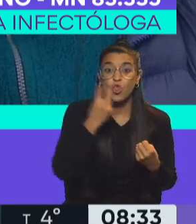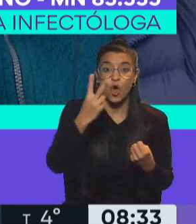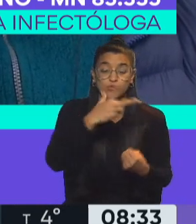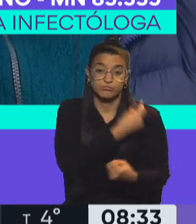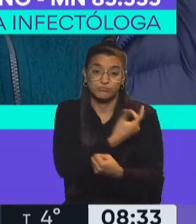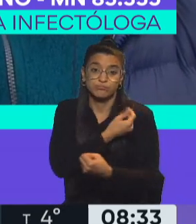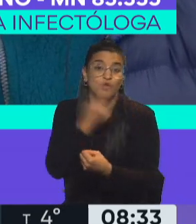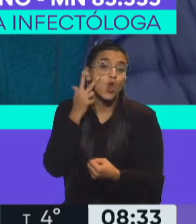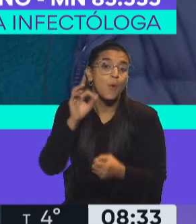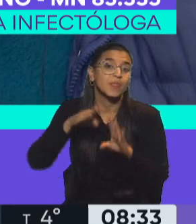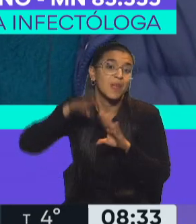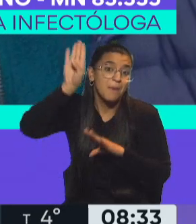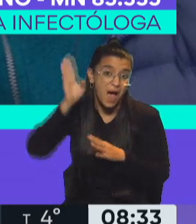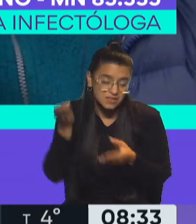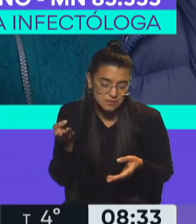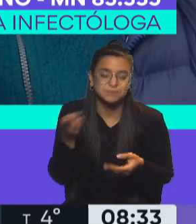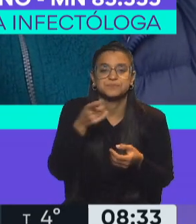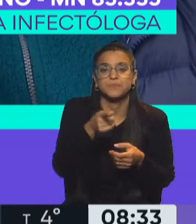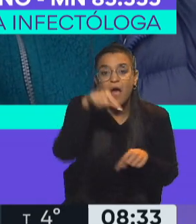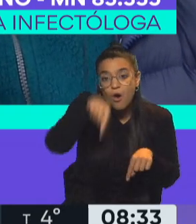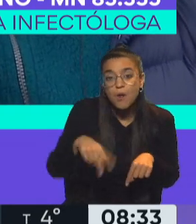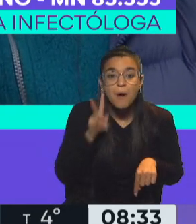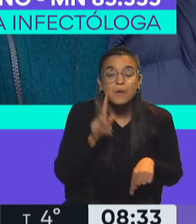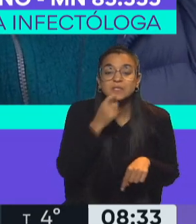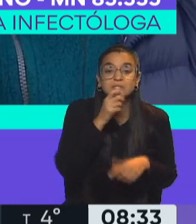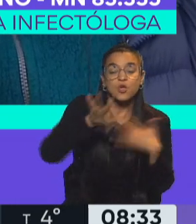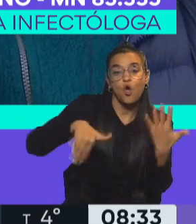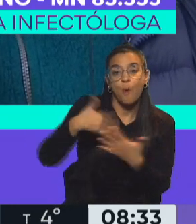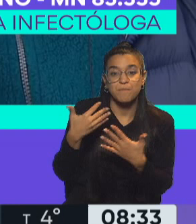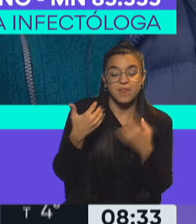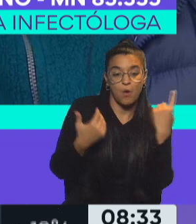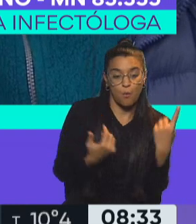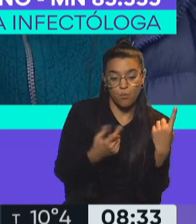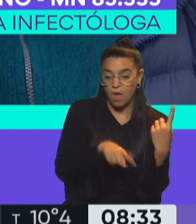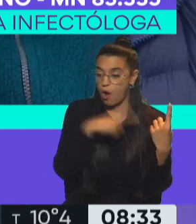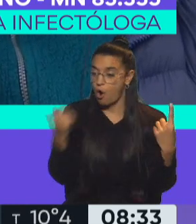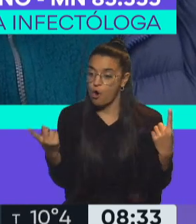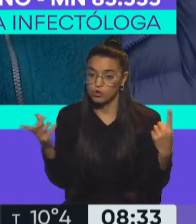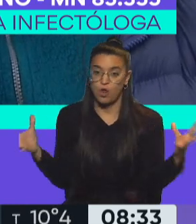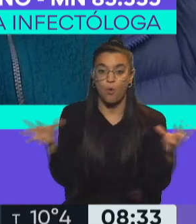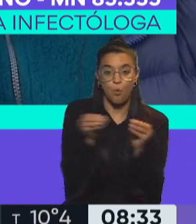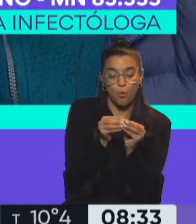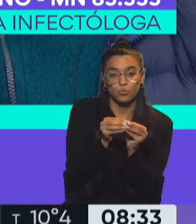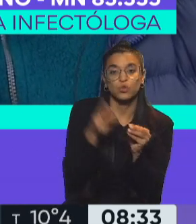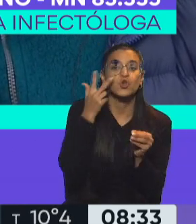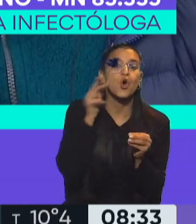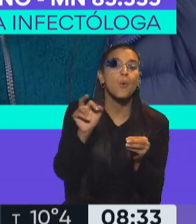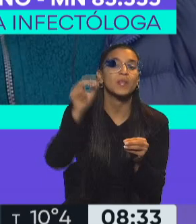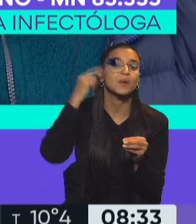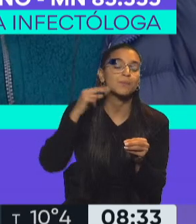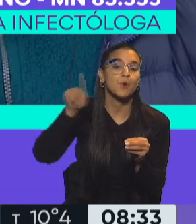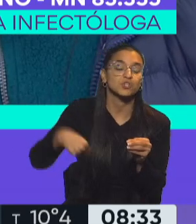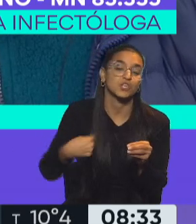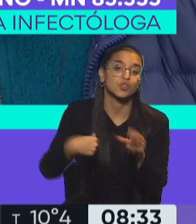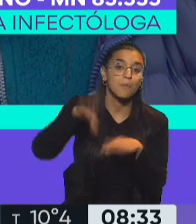de 90%. Y entonces lo que vas a tratar de ver es si combinando una con otra te sigue dando más de 90. Se trata de eso, nada más.